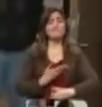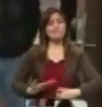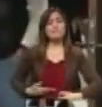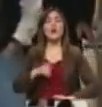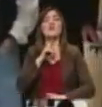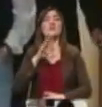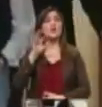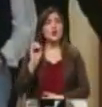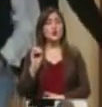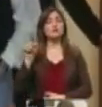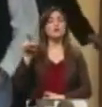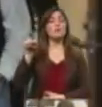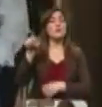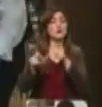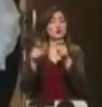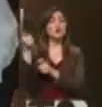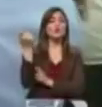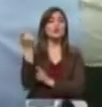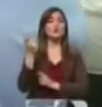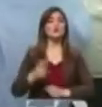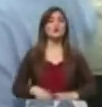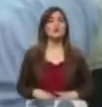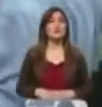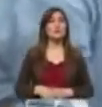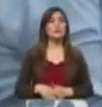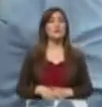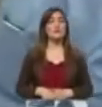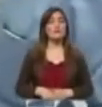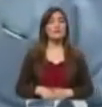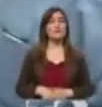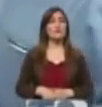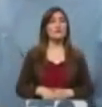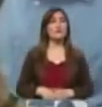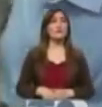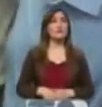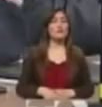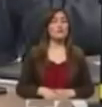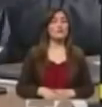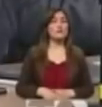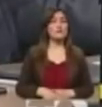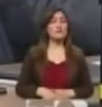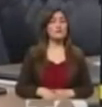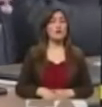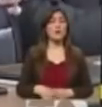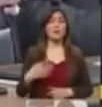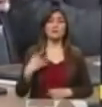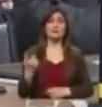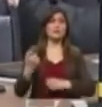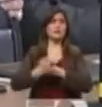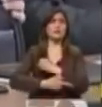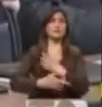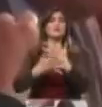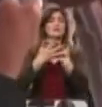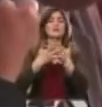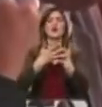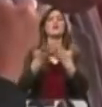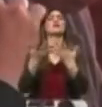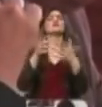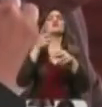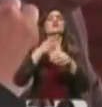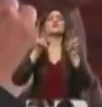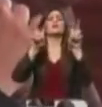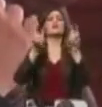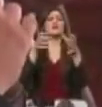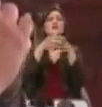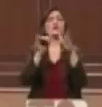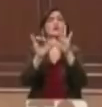su tío Ricardo Rivera y a 11 personas más. En el caso del segundo mandatario no cambia la figura penal, es decir, asociación ilícita. Lo que resta